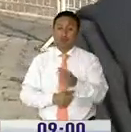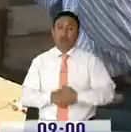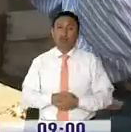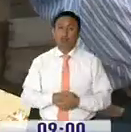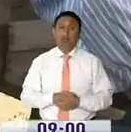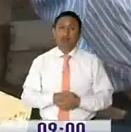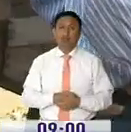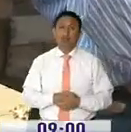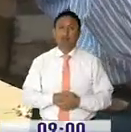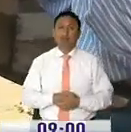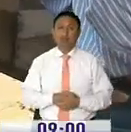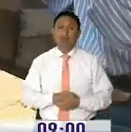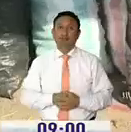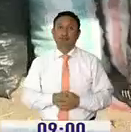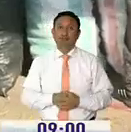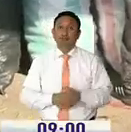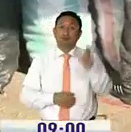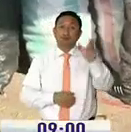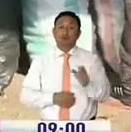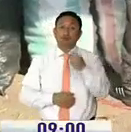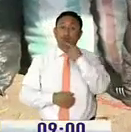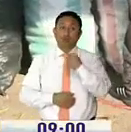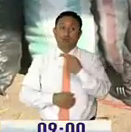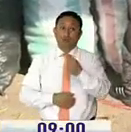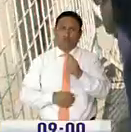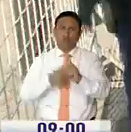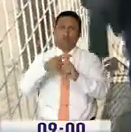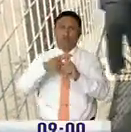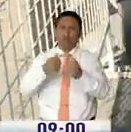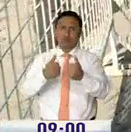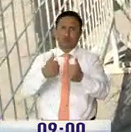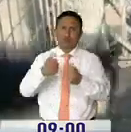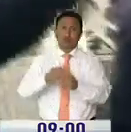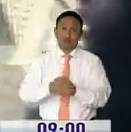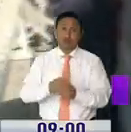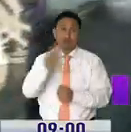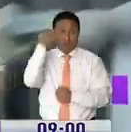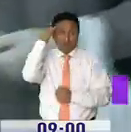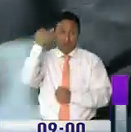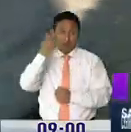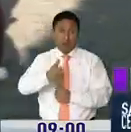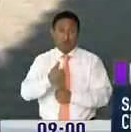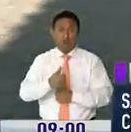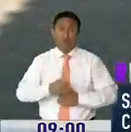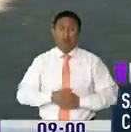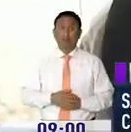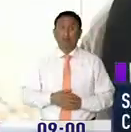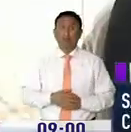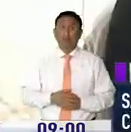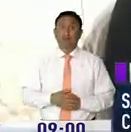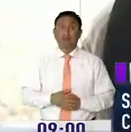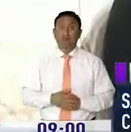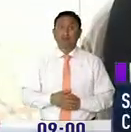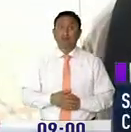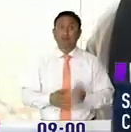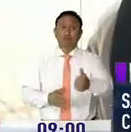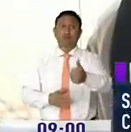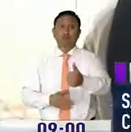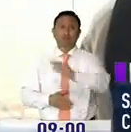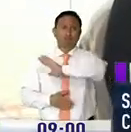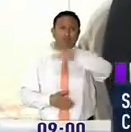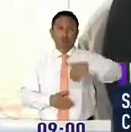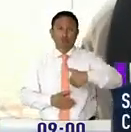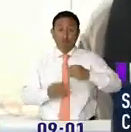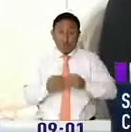identidad. De su lado, la ciudadanía calificó de positiva las medidas implementadas por las autoridades locales. Está muy bien para que no